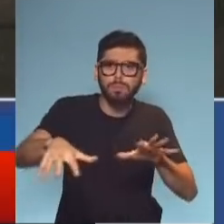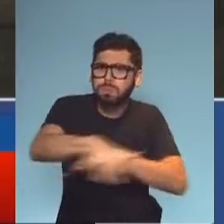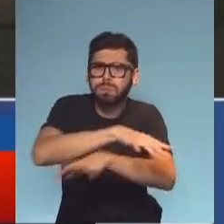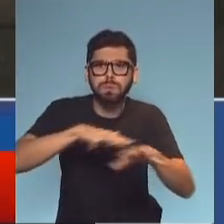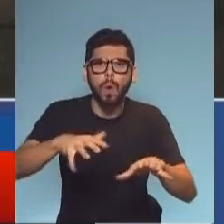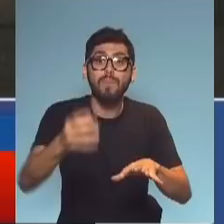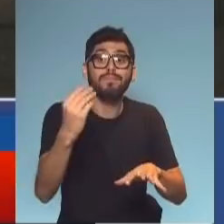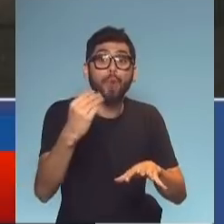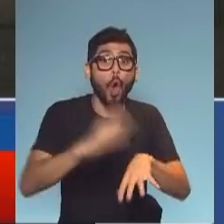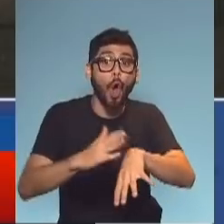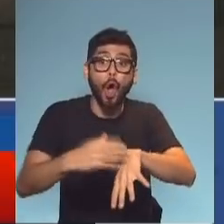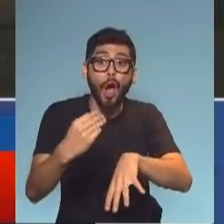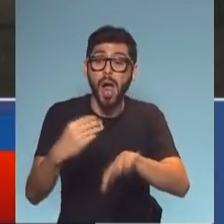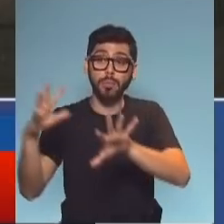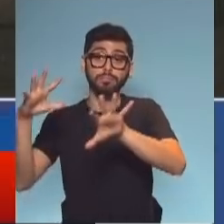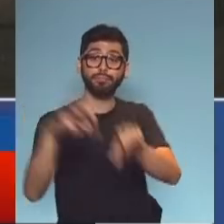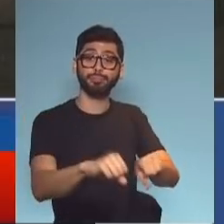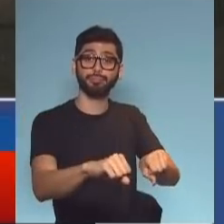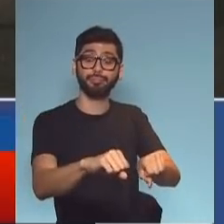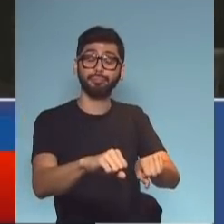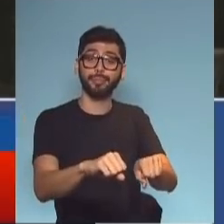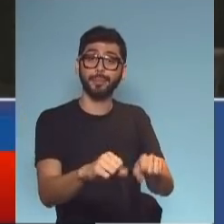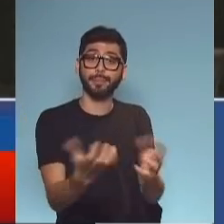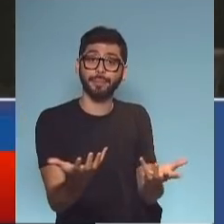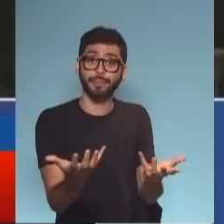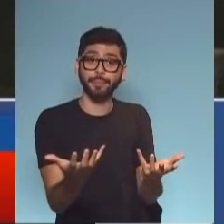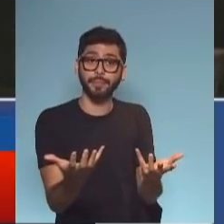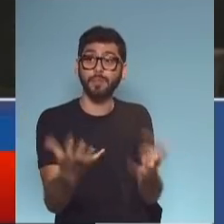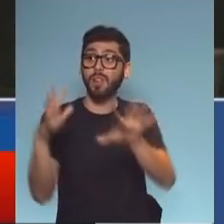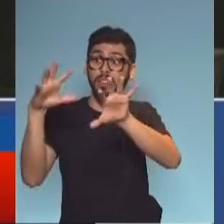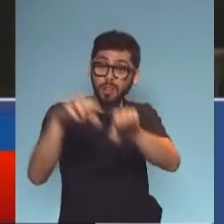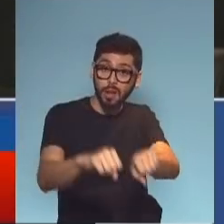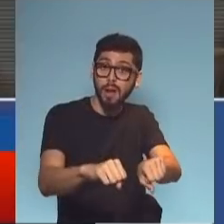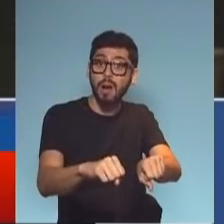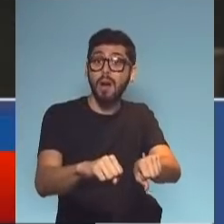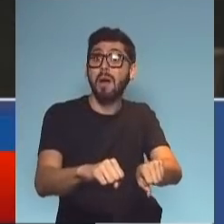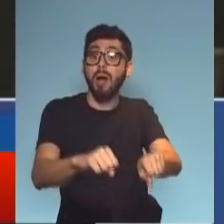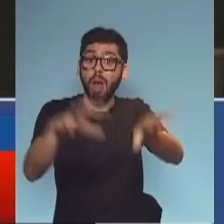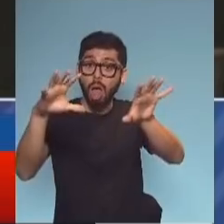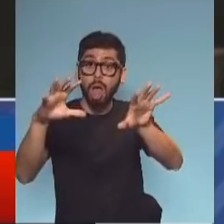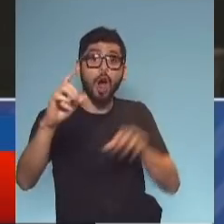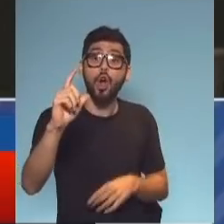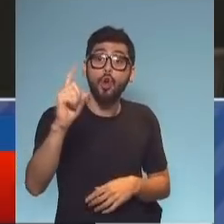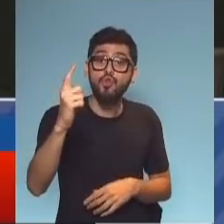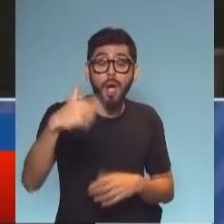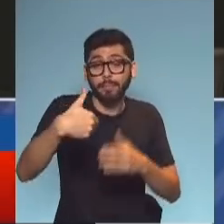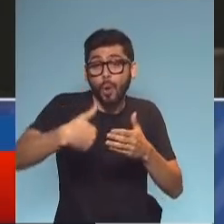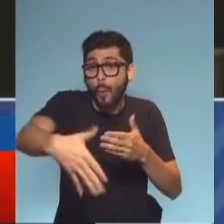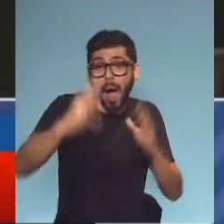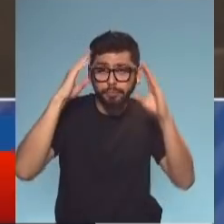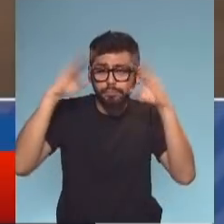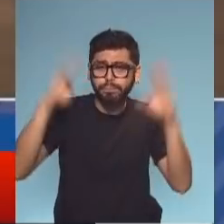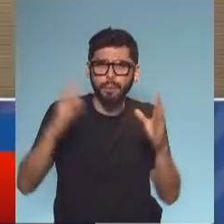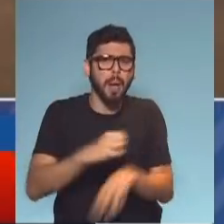la ocupación. Mientras no haya fin a la ocupación, en cualquier momento esto va a rebrotar. El